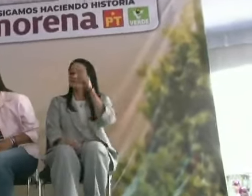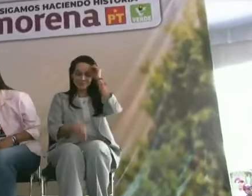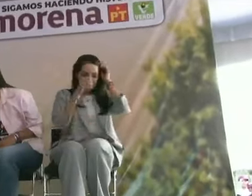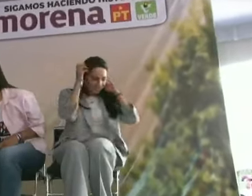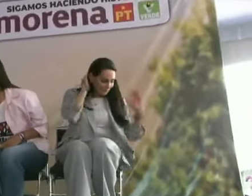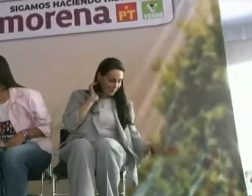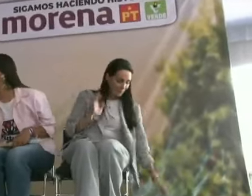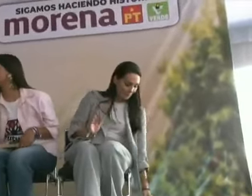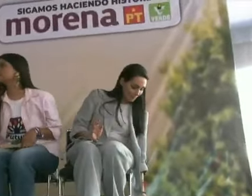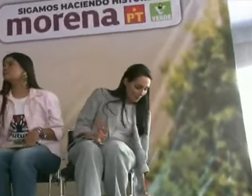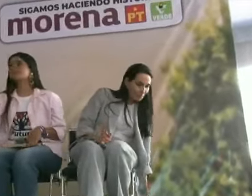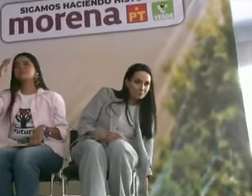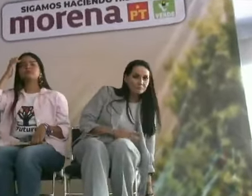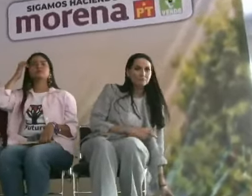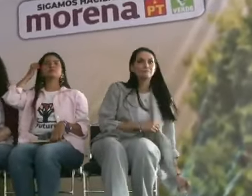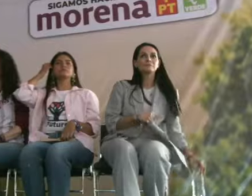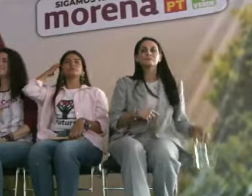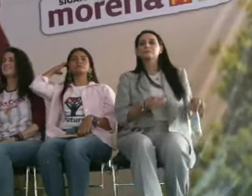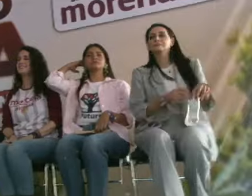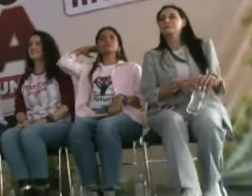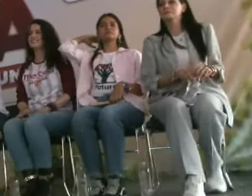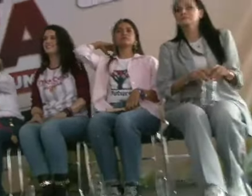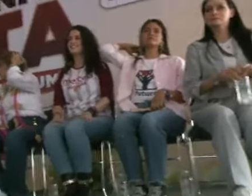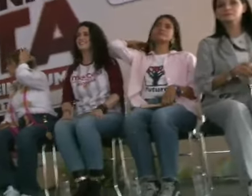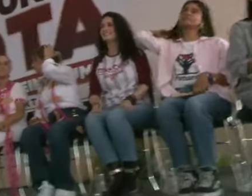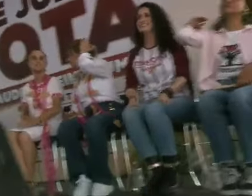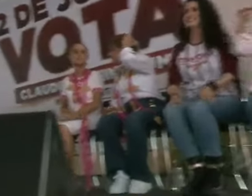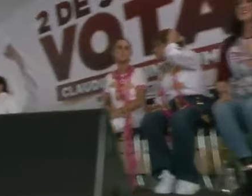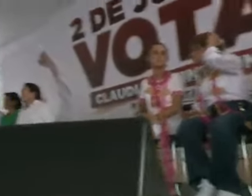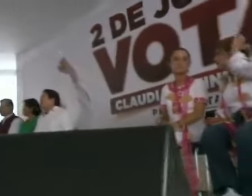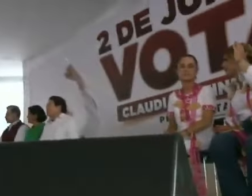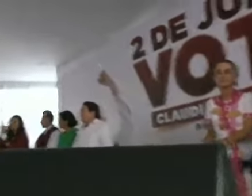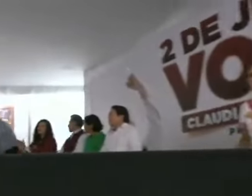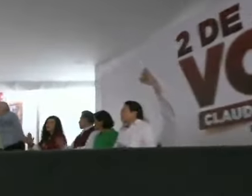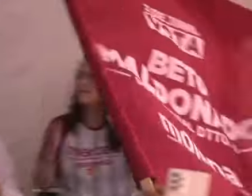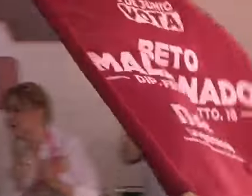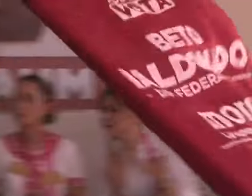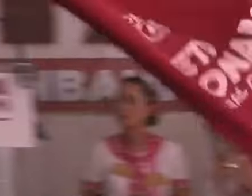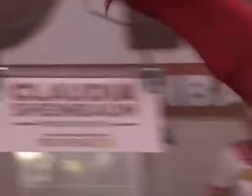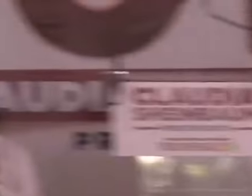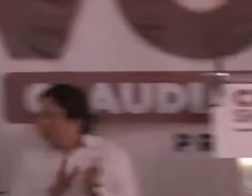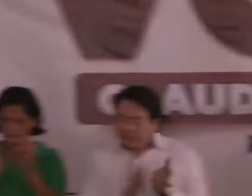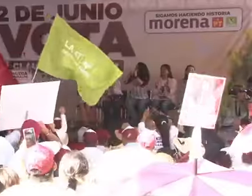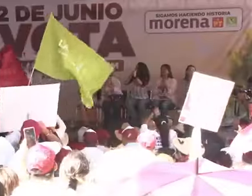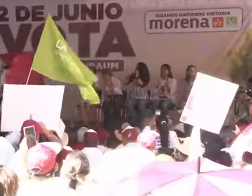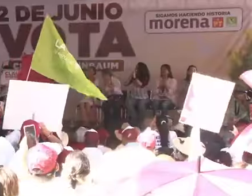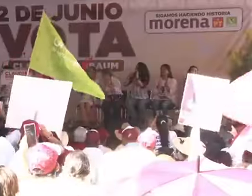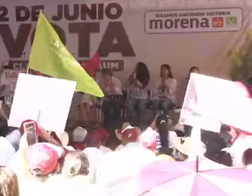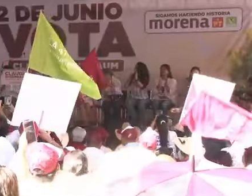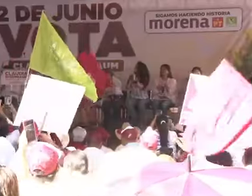Nos acompaña también el delegado político en Jalisco, Leonel Cota.